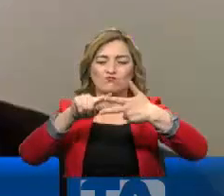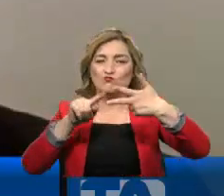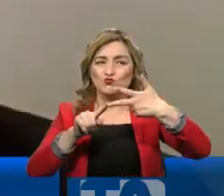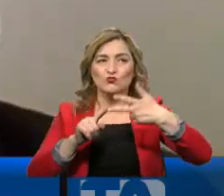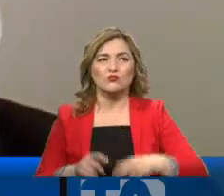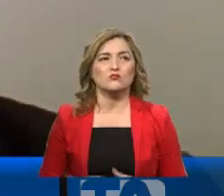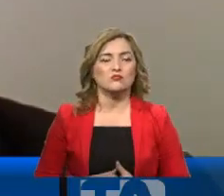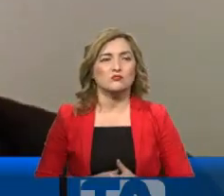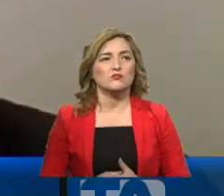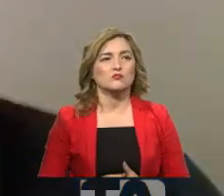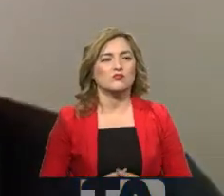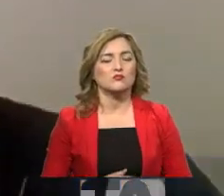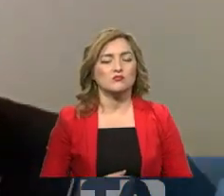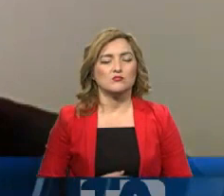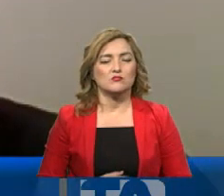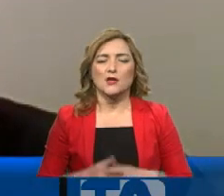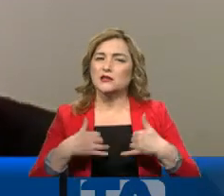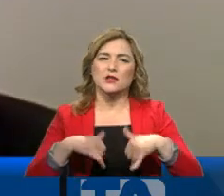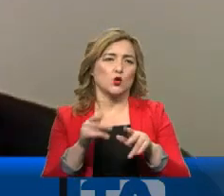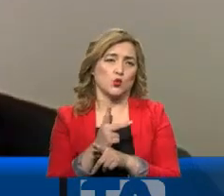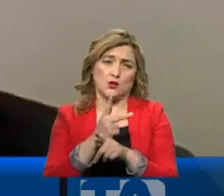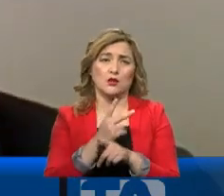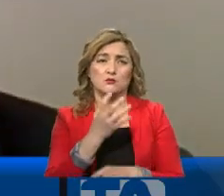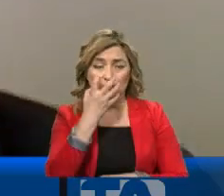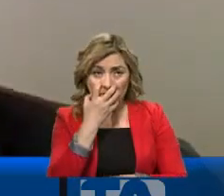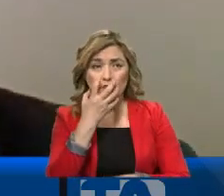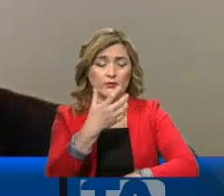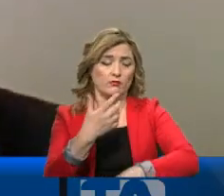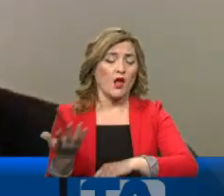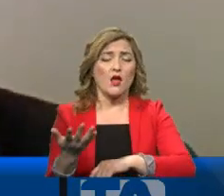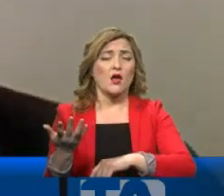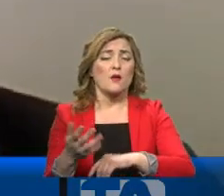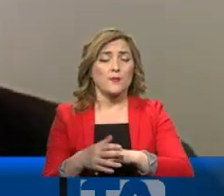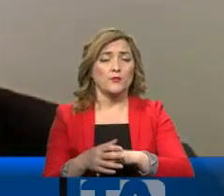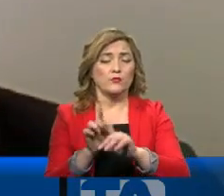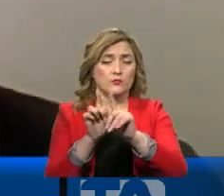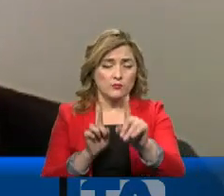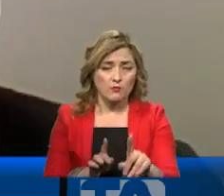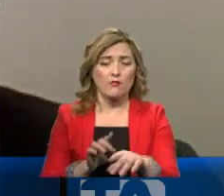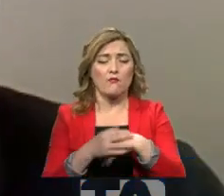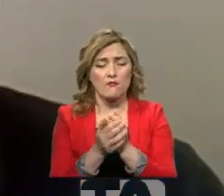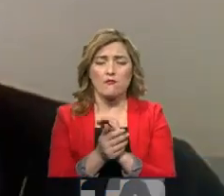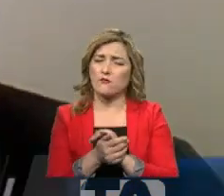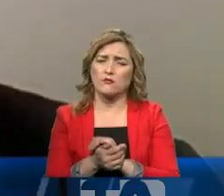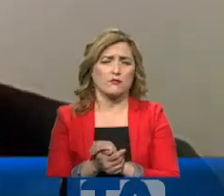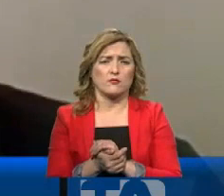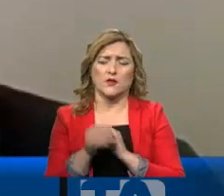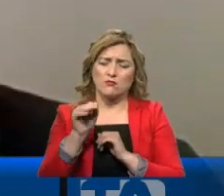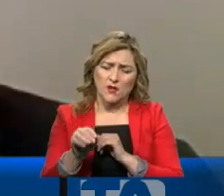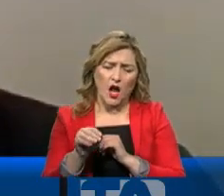bioseguridad. Religiosamente deberemos seguir con estas medidas. Aquí hemos repetido varias veces hasta el cansancio, pero es